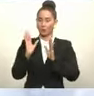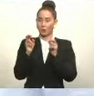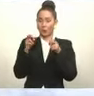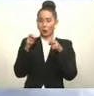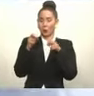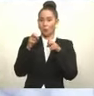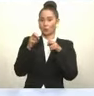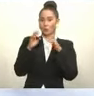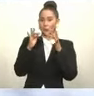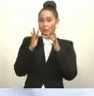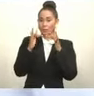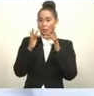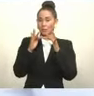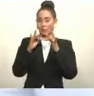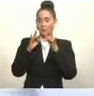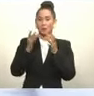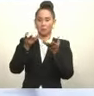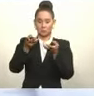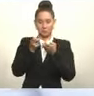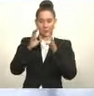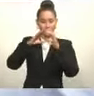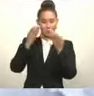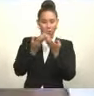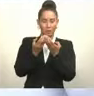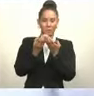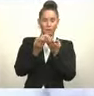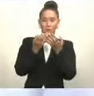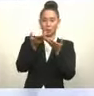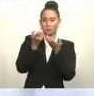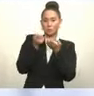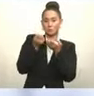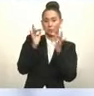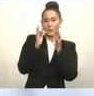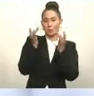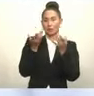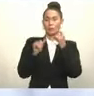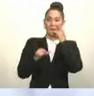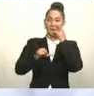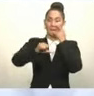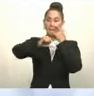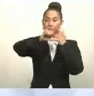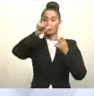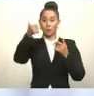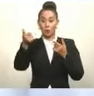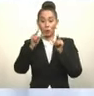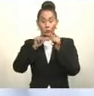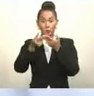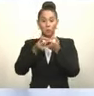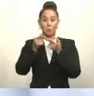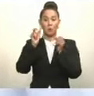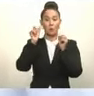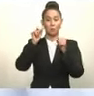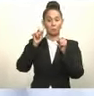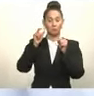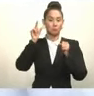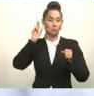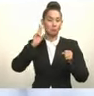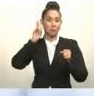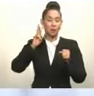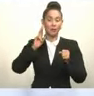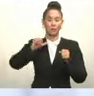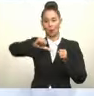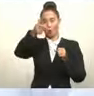conectividad van a recibir clases por internet. Todos los demás estudiantes van a recibir clases por radio, por televisión